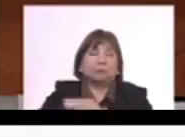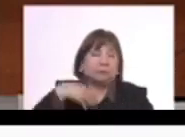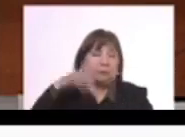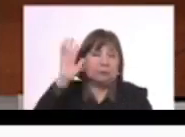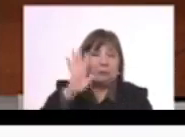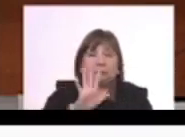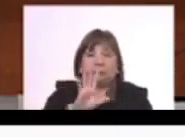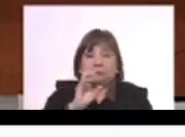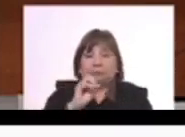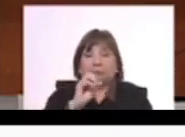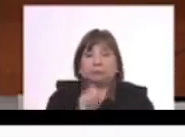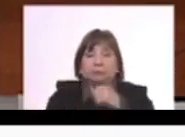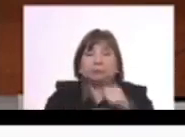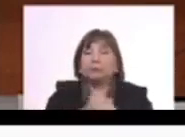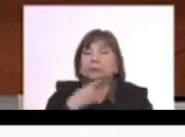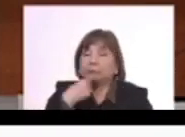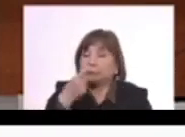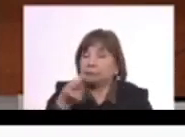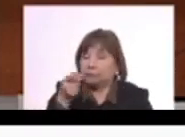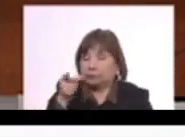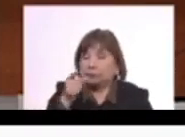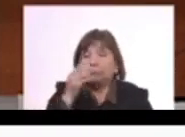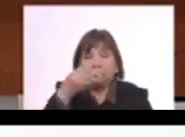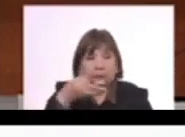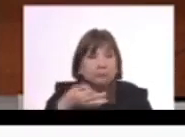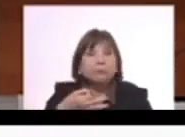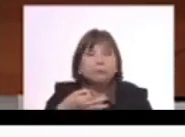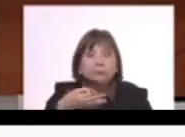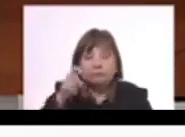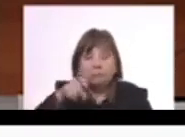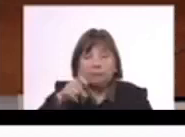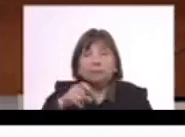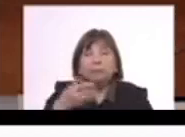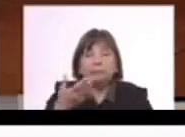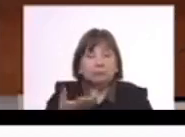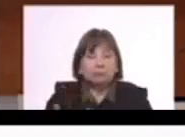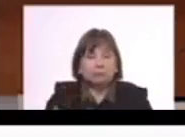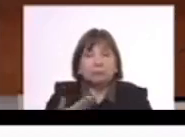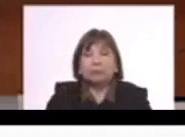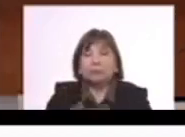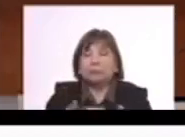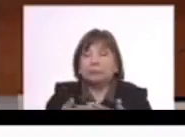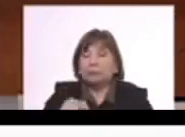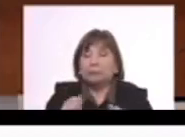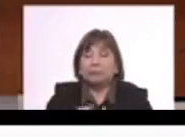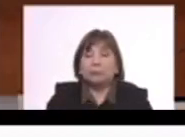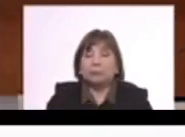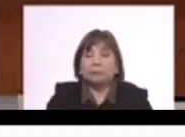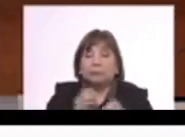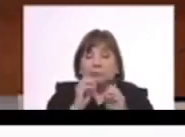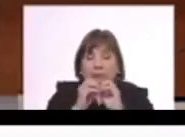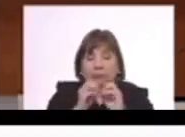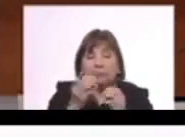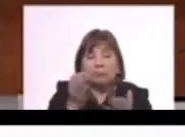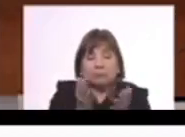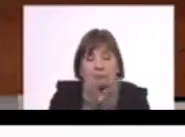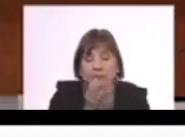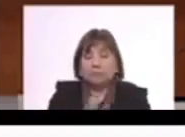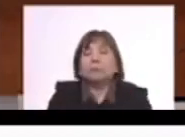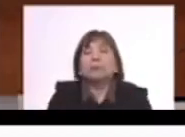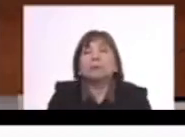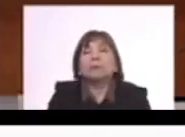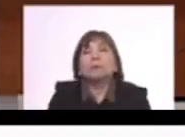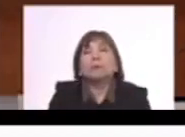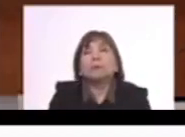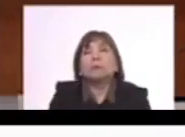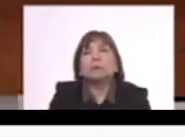años, porque usted ha dicho una gran verdad, y requiere, ¿no?, este tema del mantenimiento de los colegios.